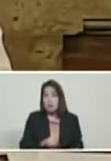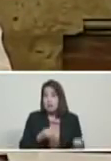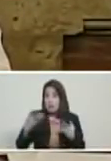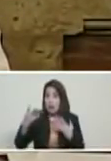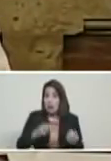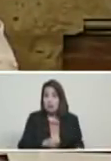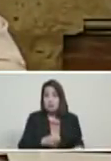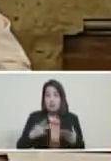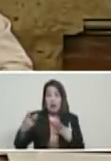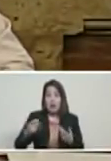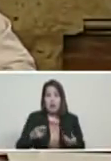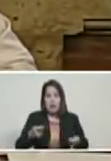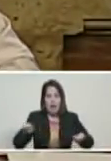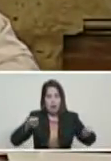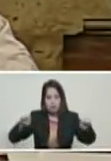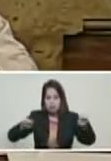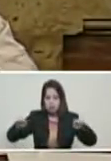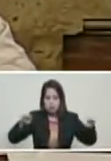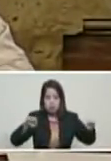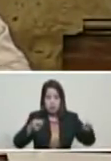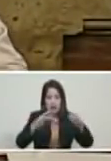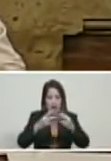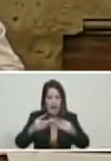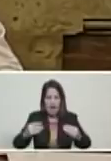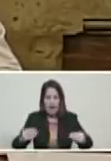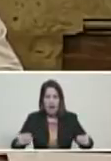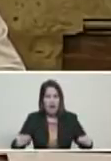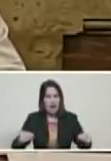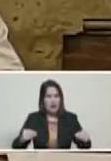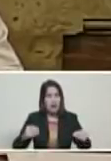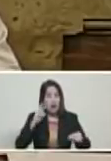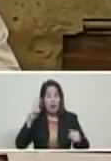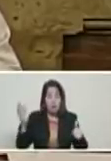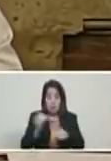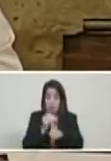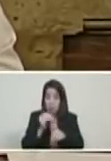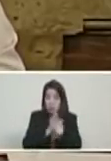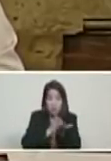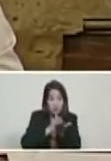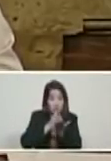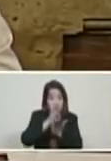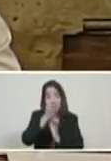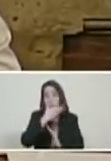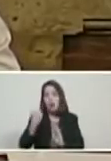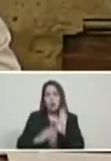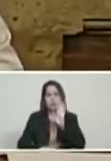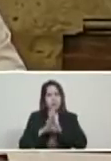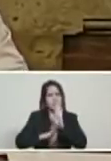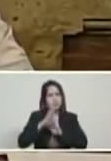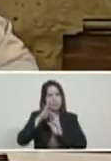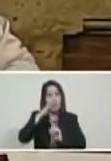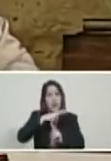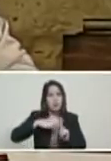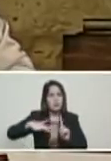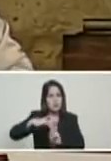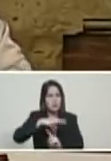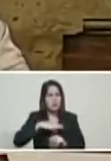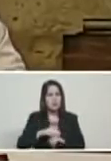las arenas para su procesamiento. Vamos encontrando el camino para el desarrollo autosustentable,